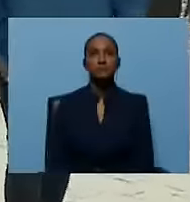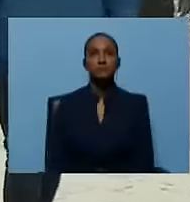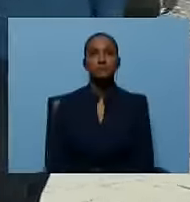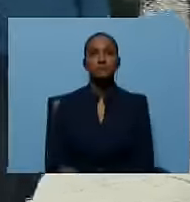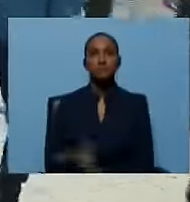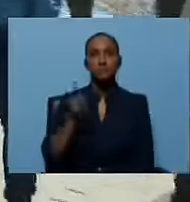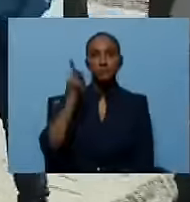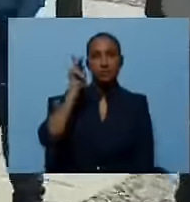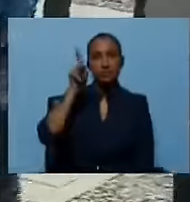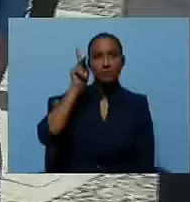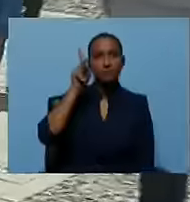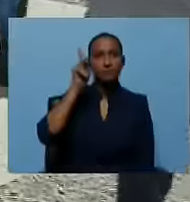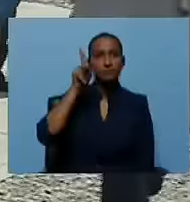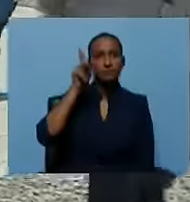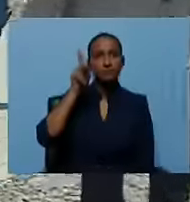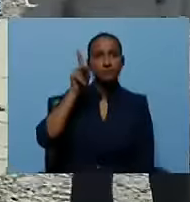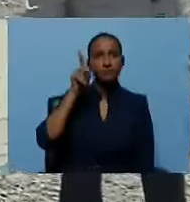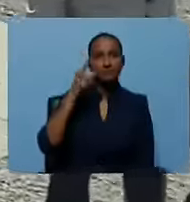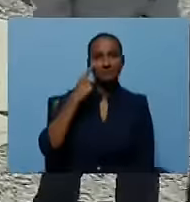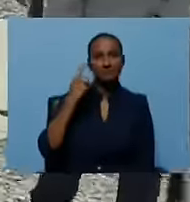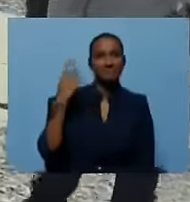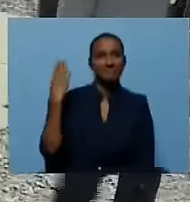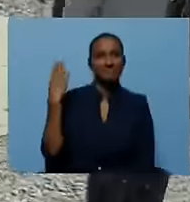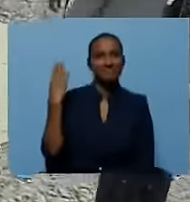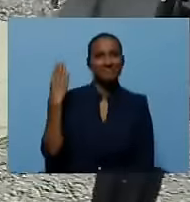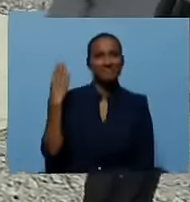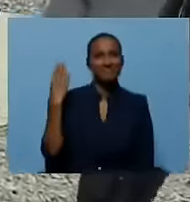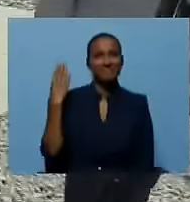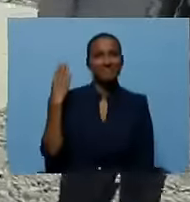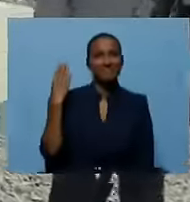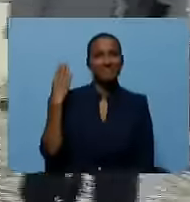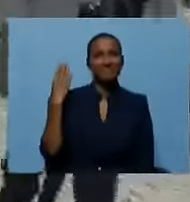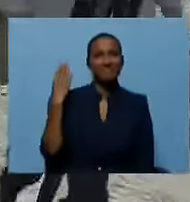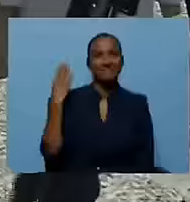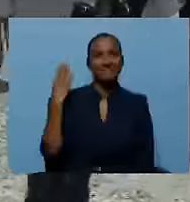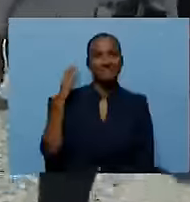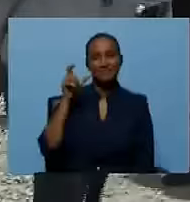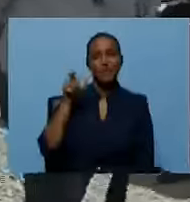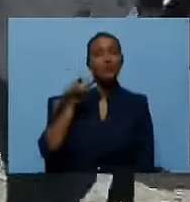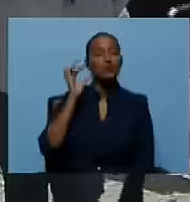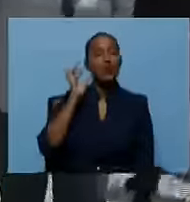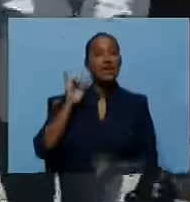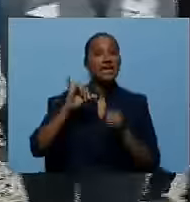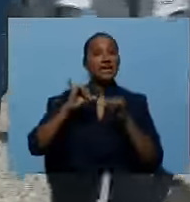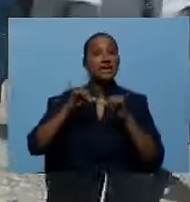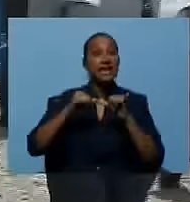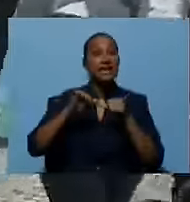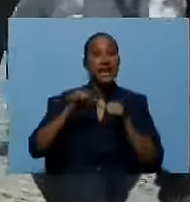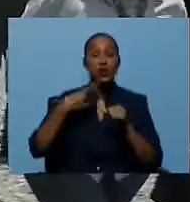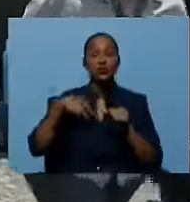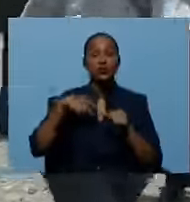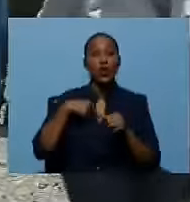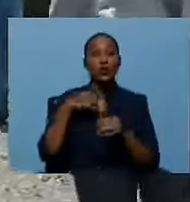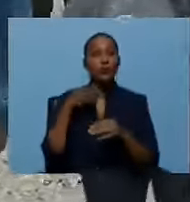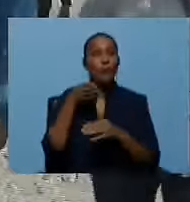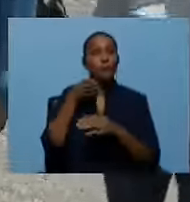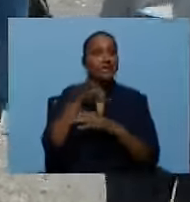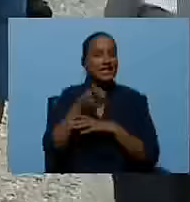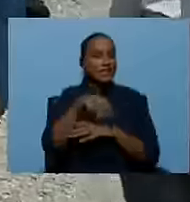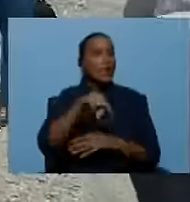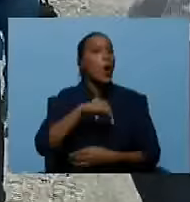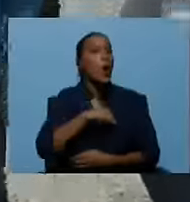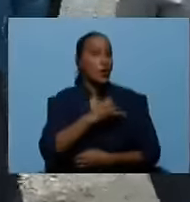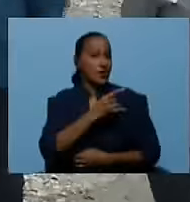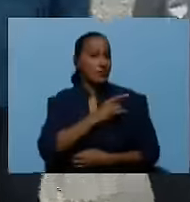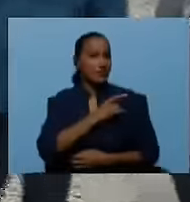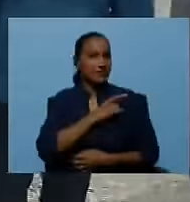profesora, la ingeniera que lleva la obra. Hemos venido a inspeccionar lo que